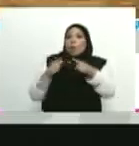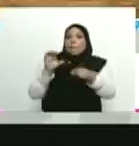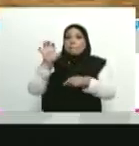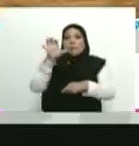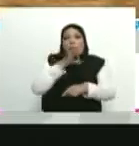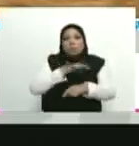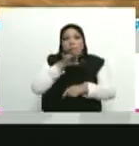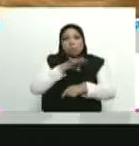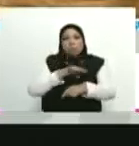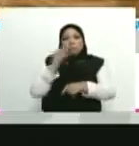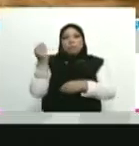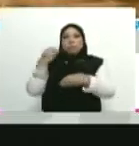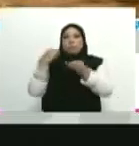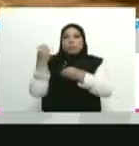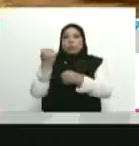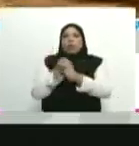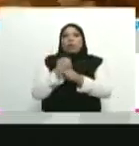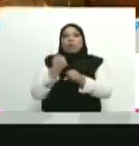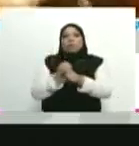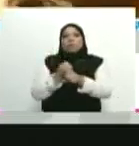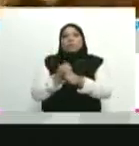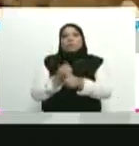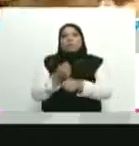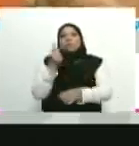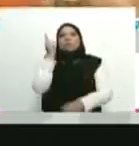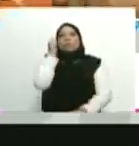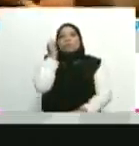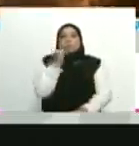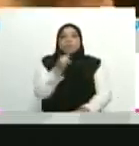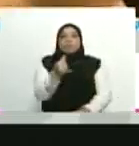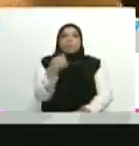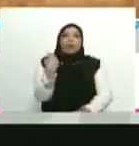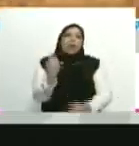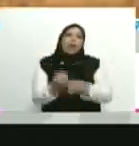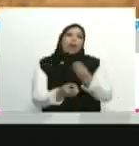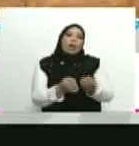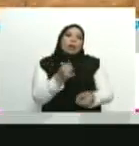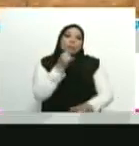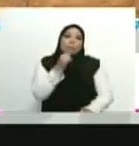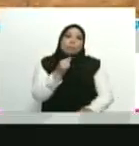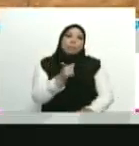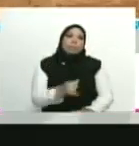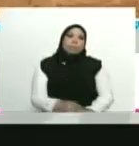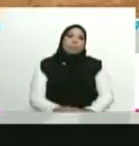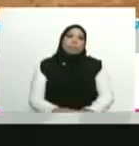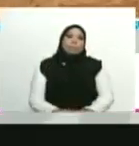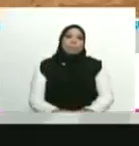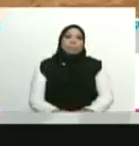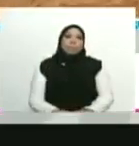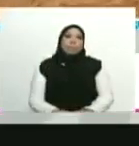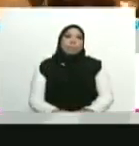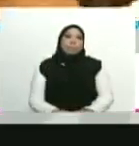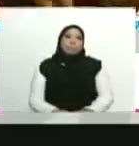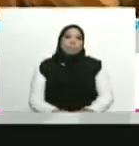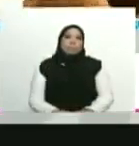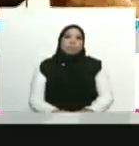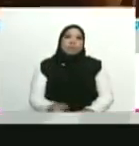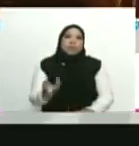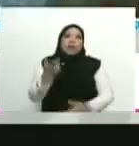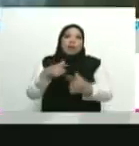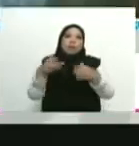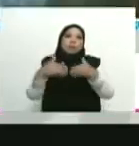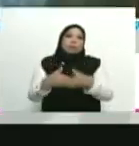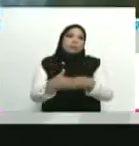el pueblo aportando lo que tiene, si es dinero, si es comida, si es una bala, si es un mosquete,